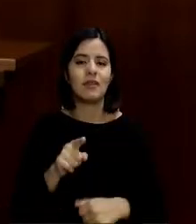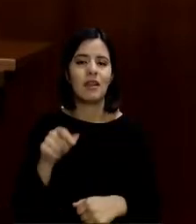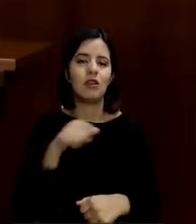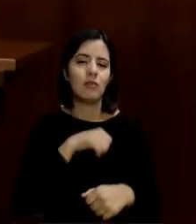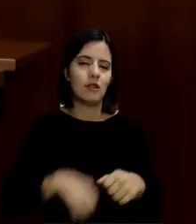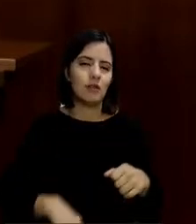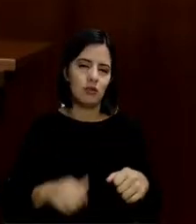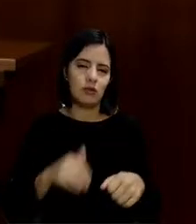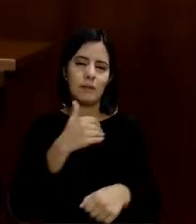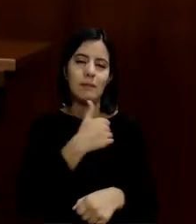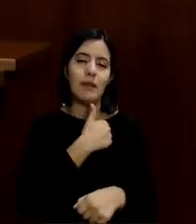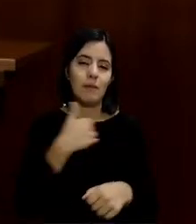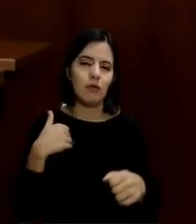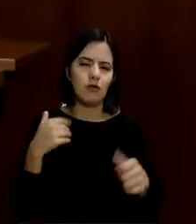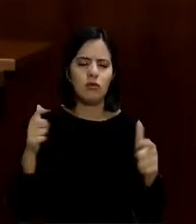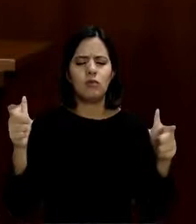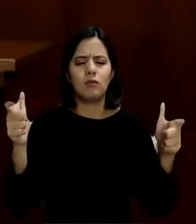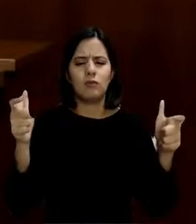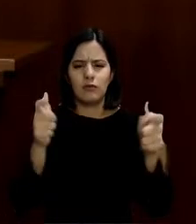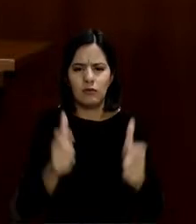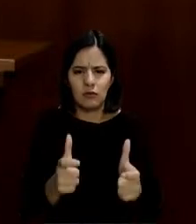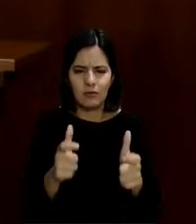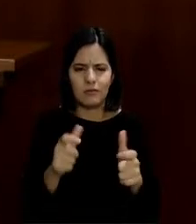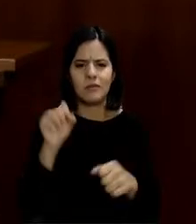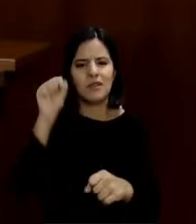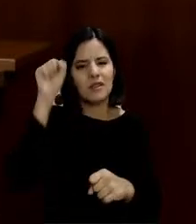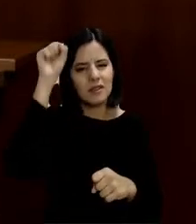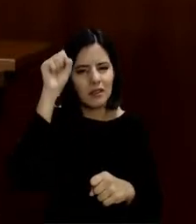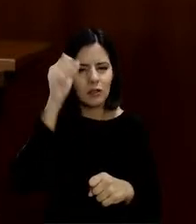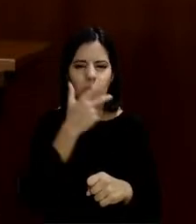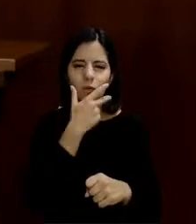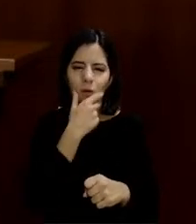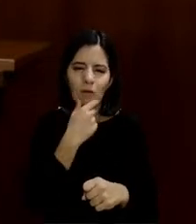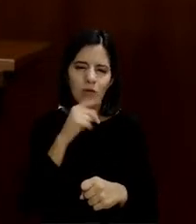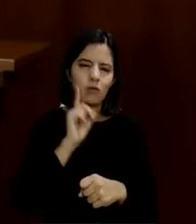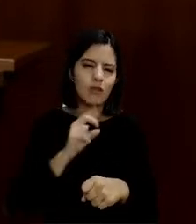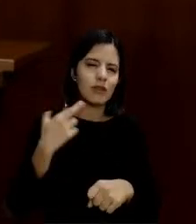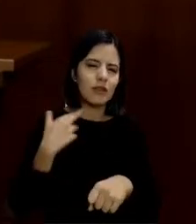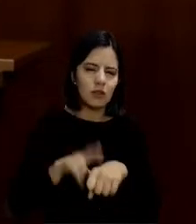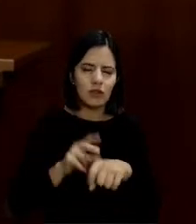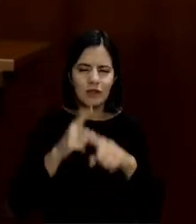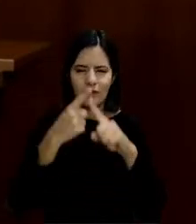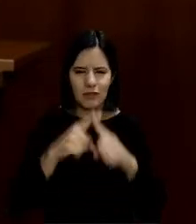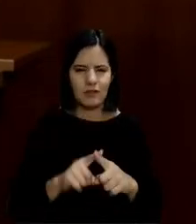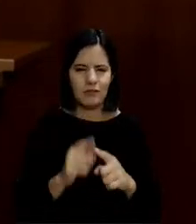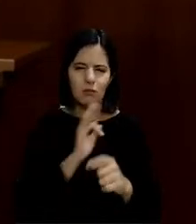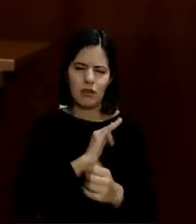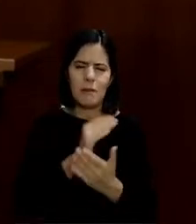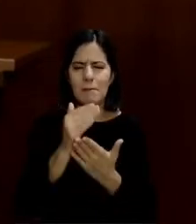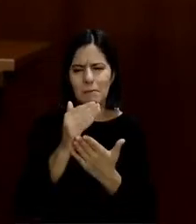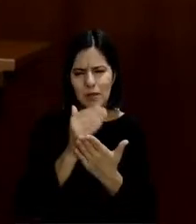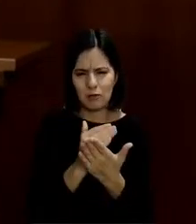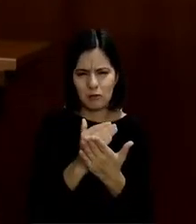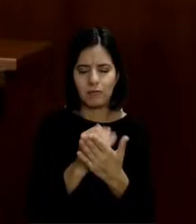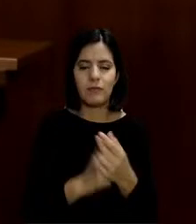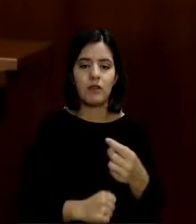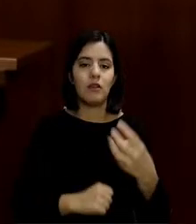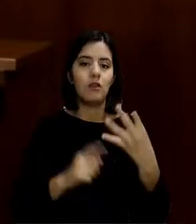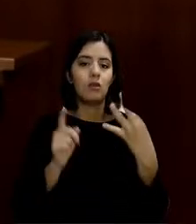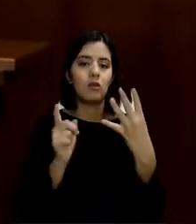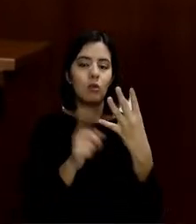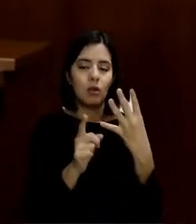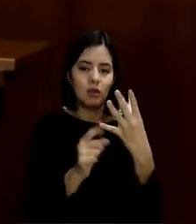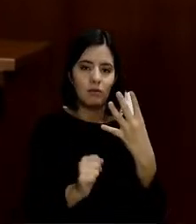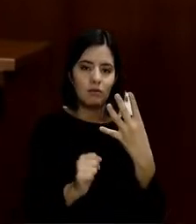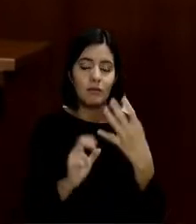ayuntamientos, reduciendo síndicos, síndicas, regidoras y regidores. 4. La eliminación de